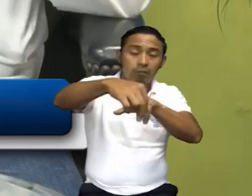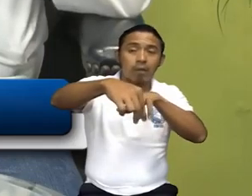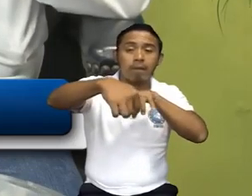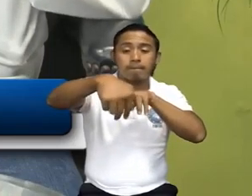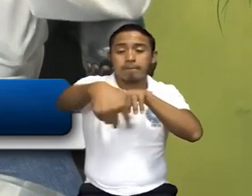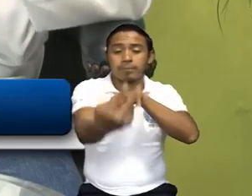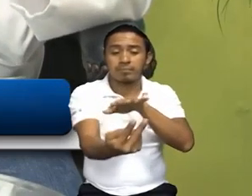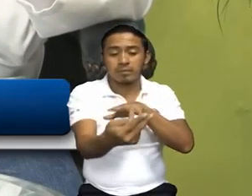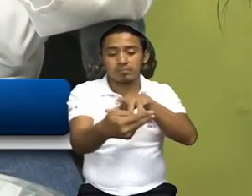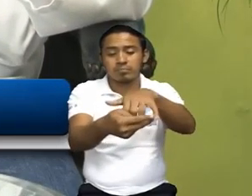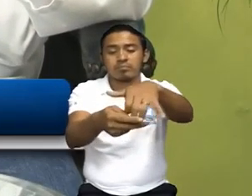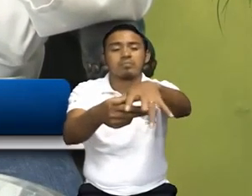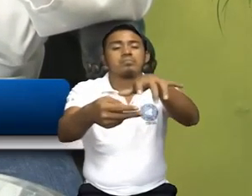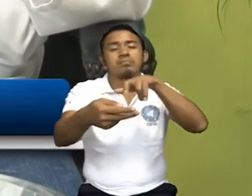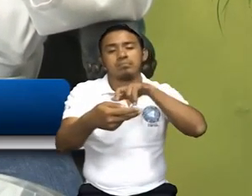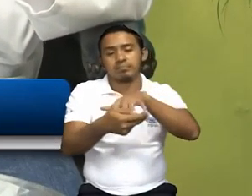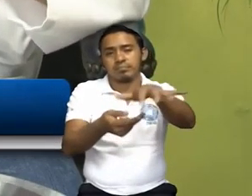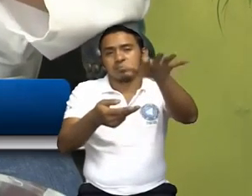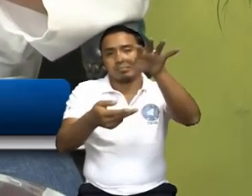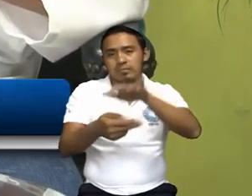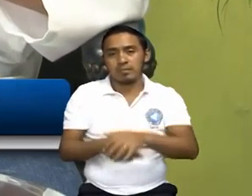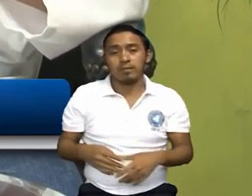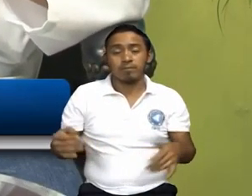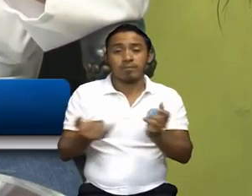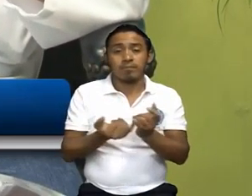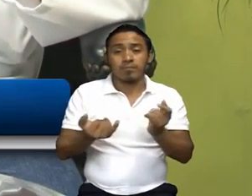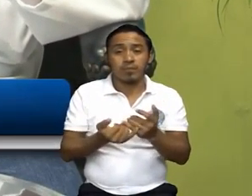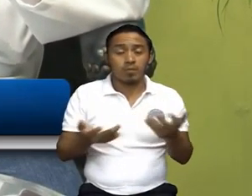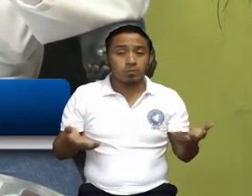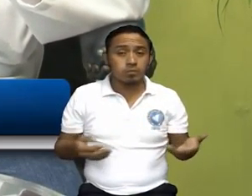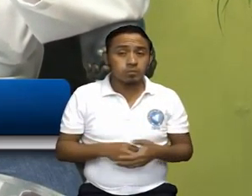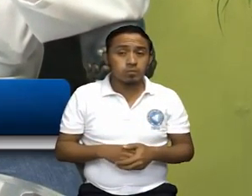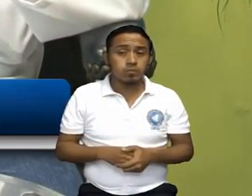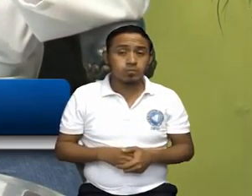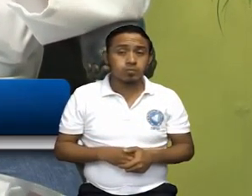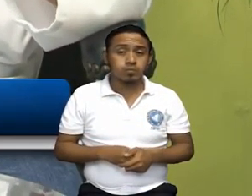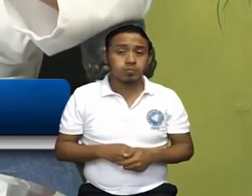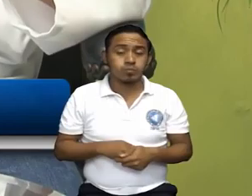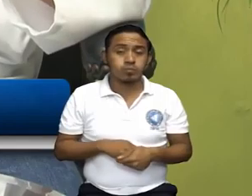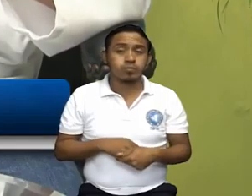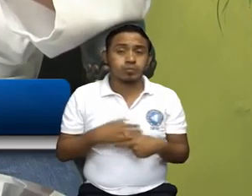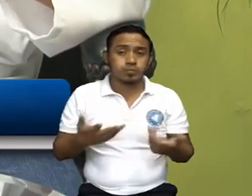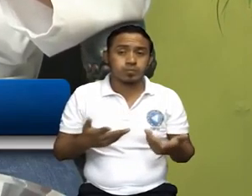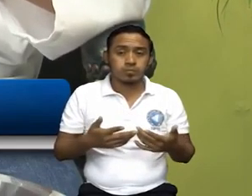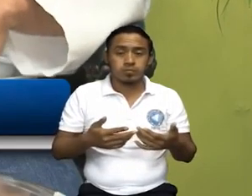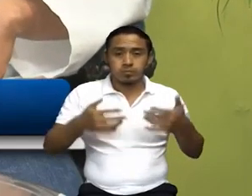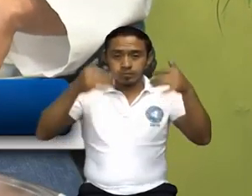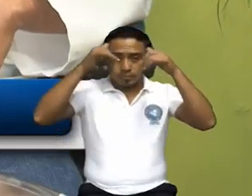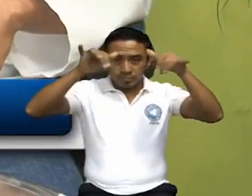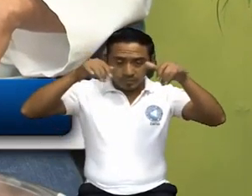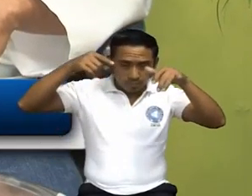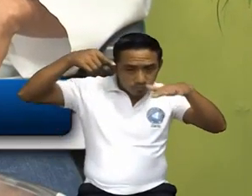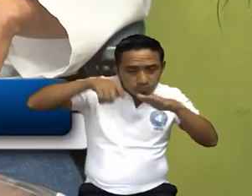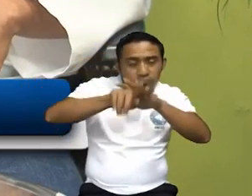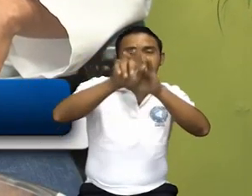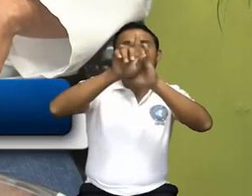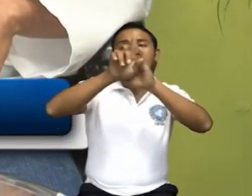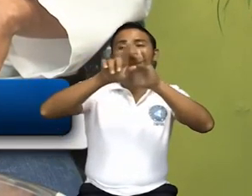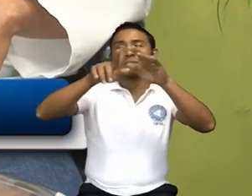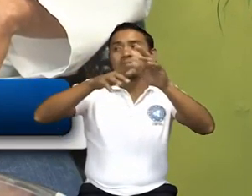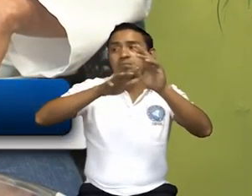y lo pueden pisotear los animales. Incluso pueden también haber lesiones por corneada, que el animal cree